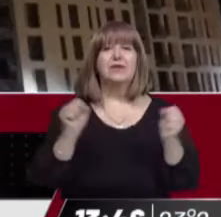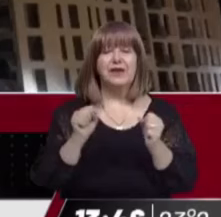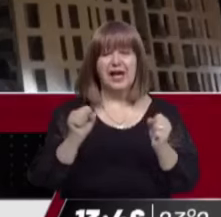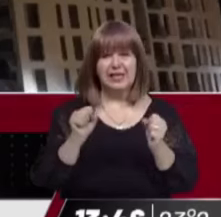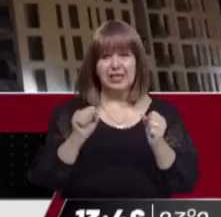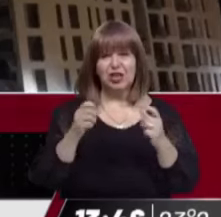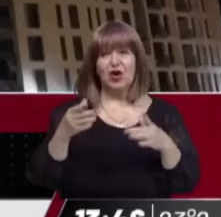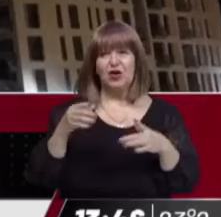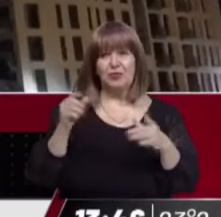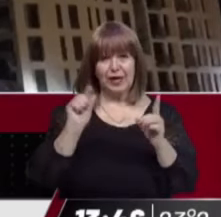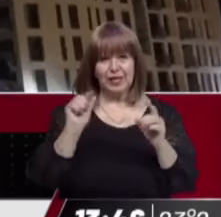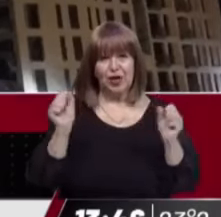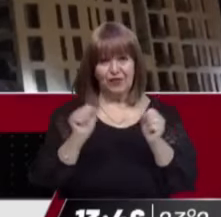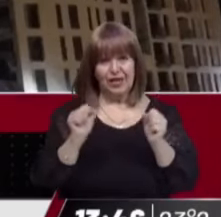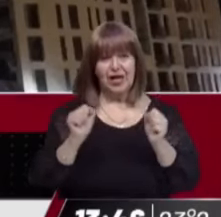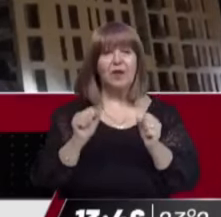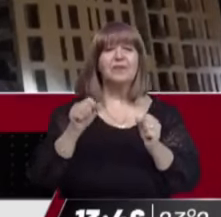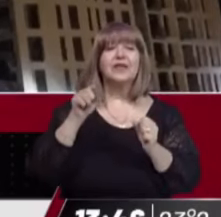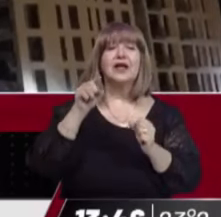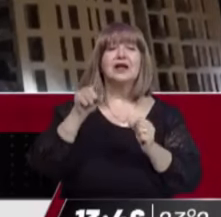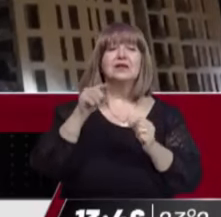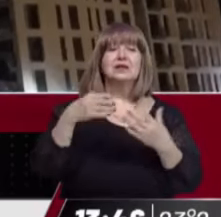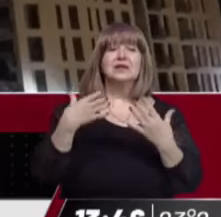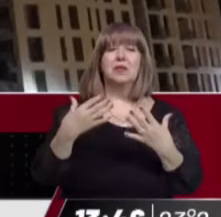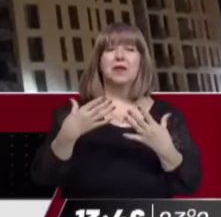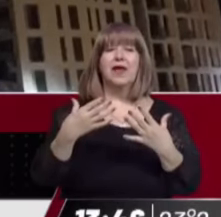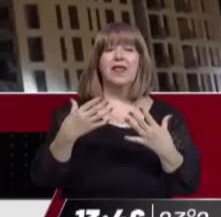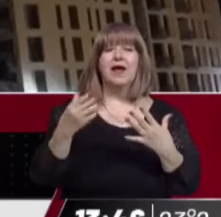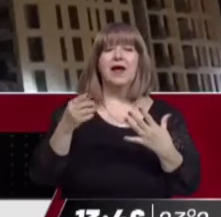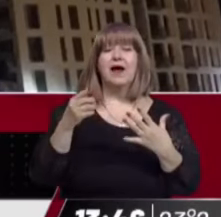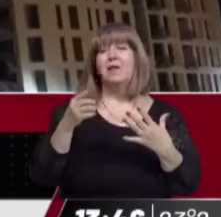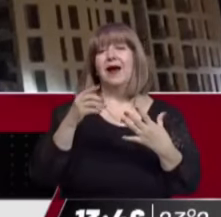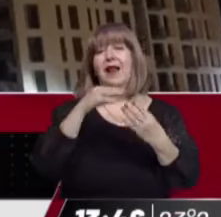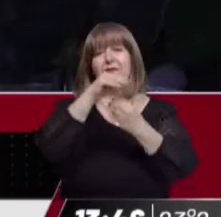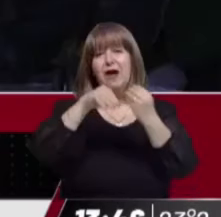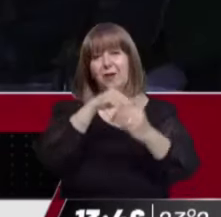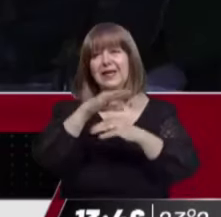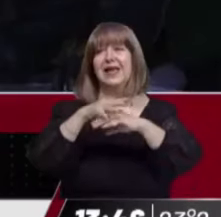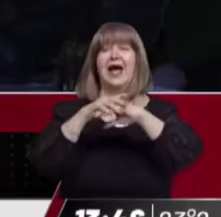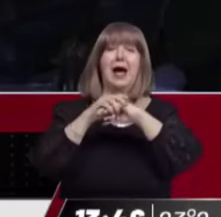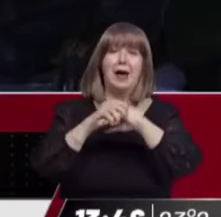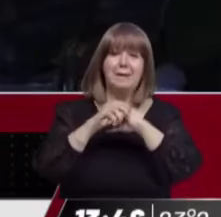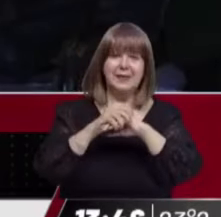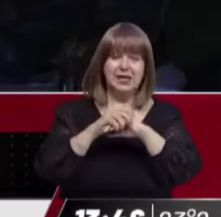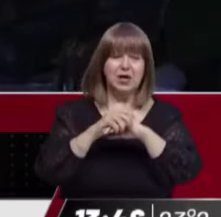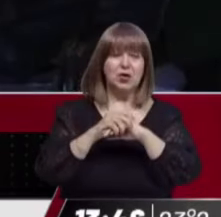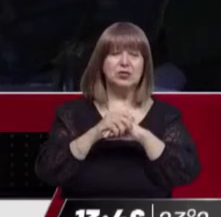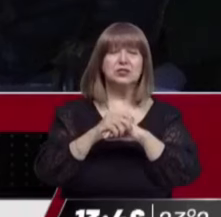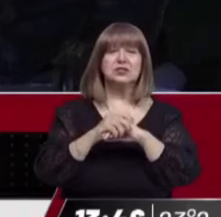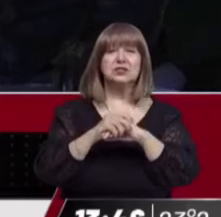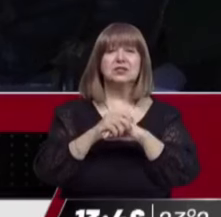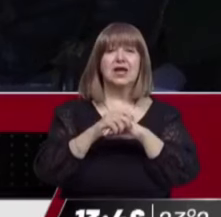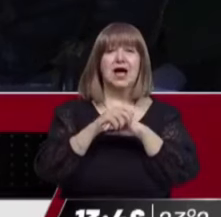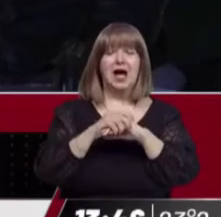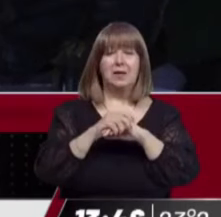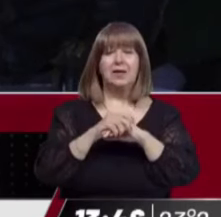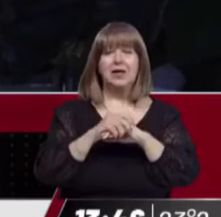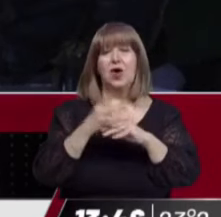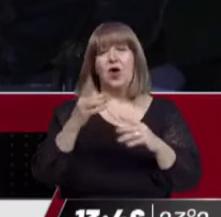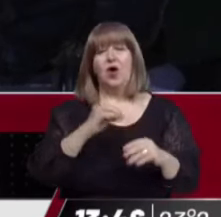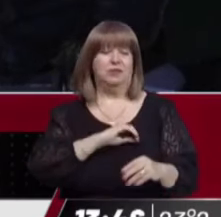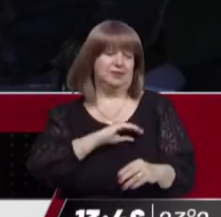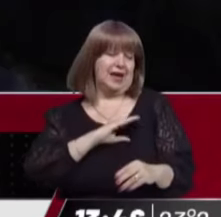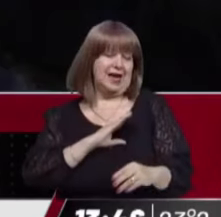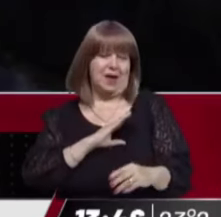les decía antes, ¿no? Entonces, es una ocasión para juntarse en familia, con amigos, para despuntar el romanticismo, como